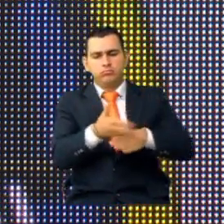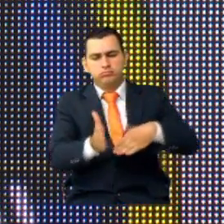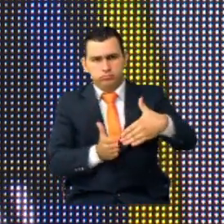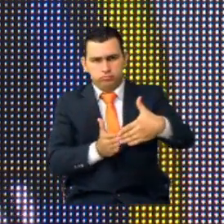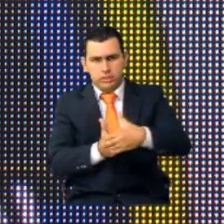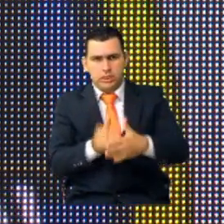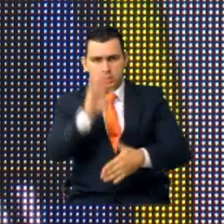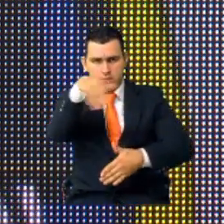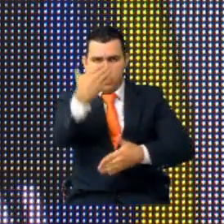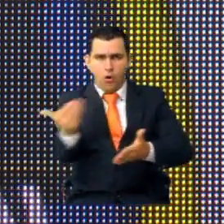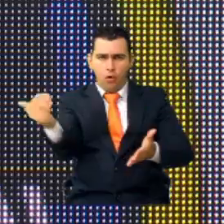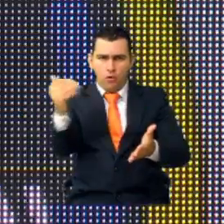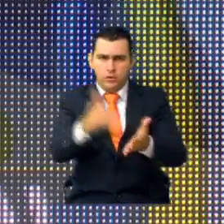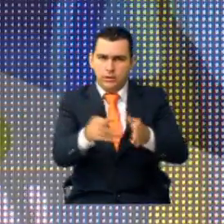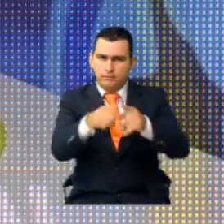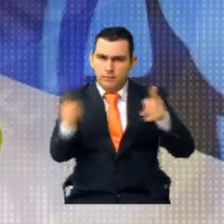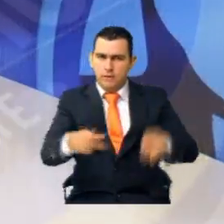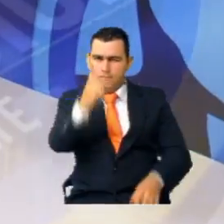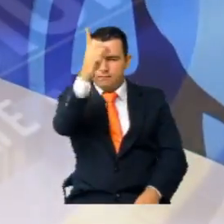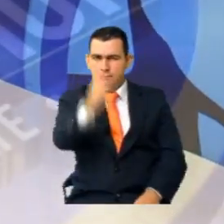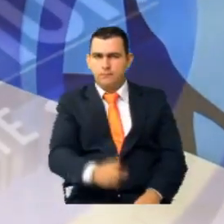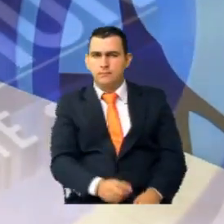el debate, la decisión final.